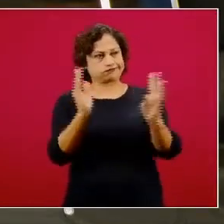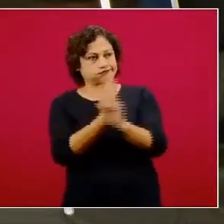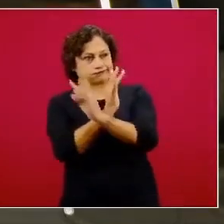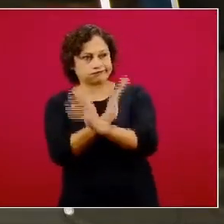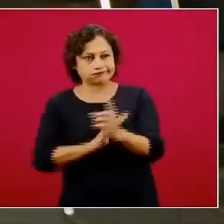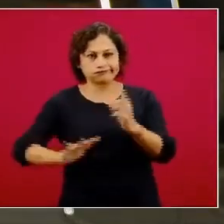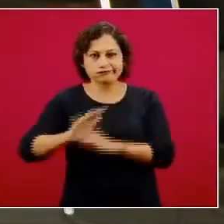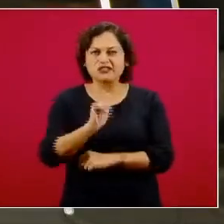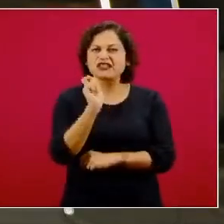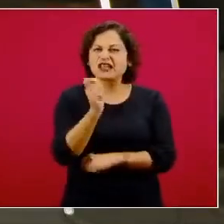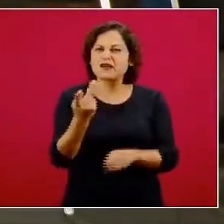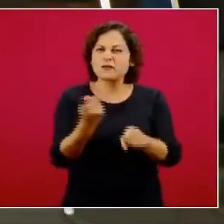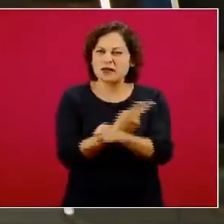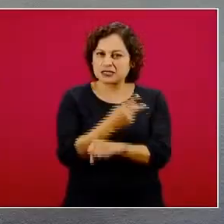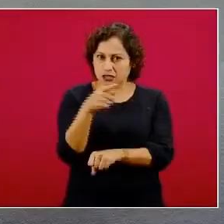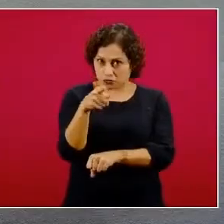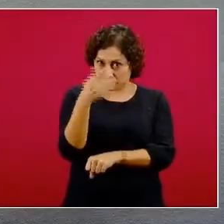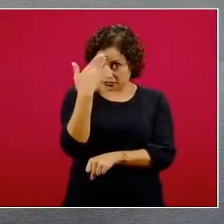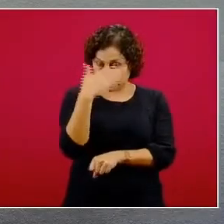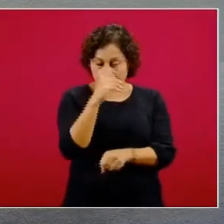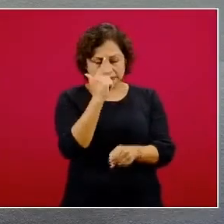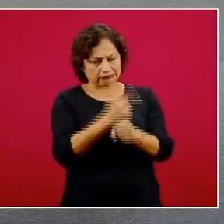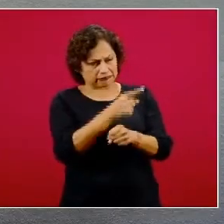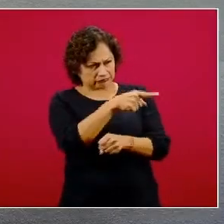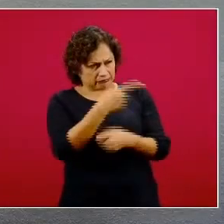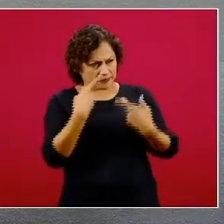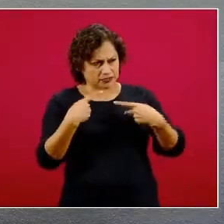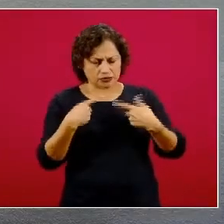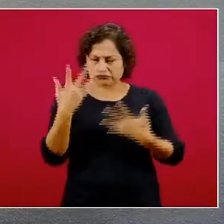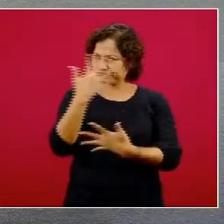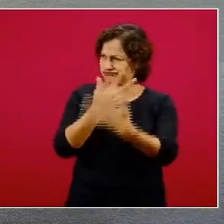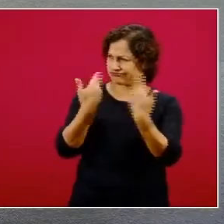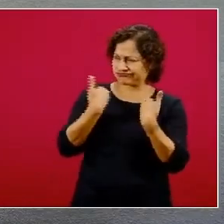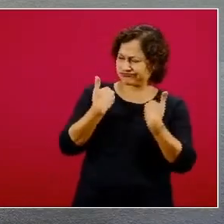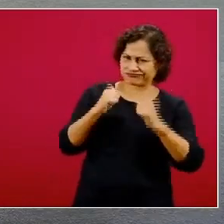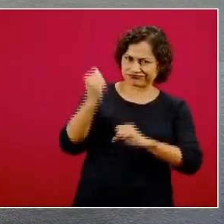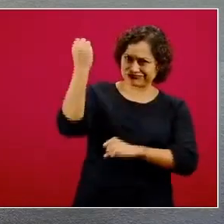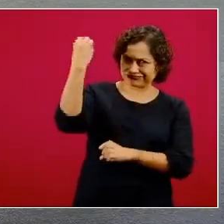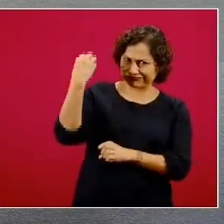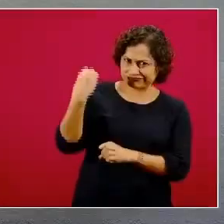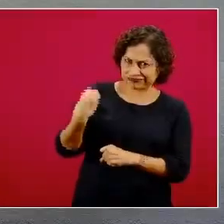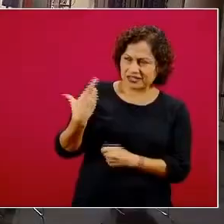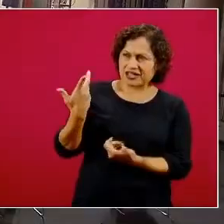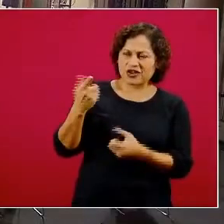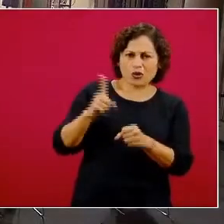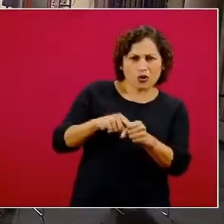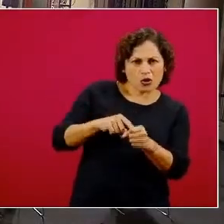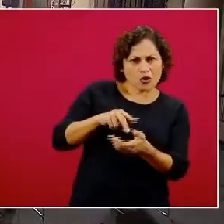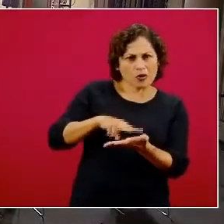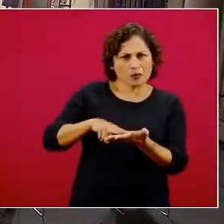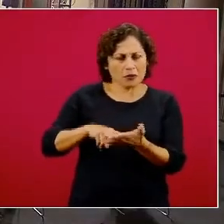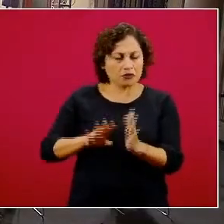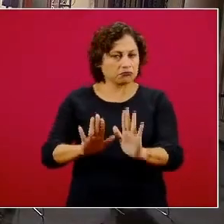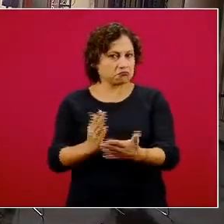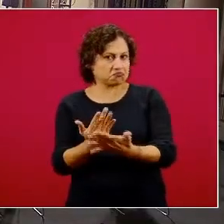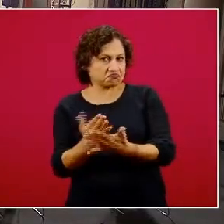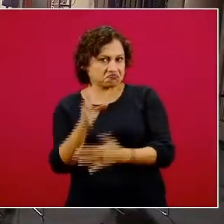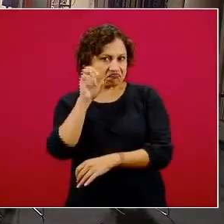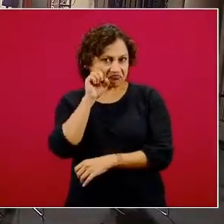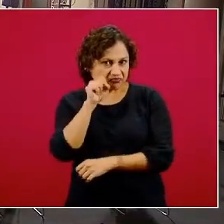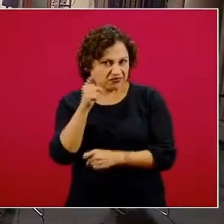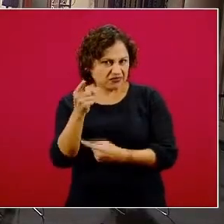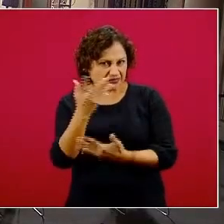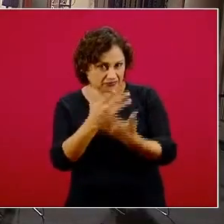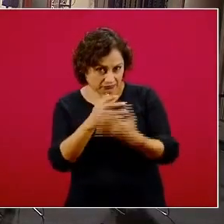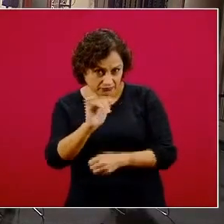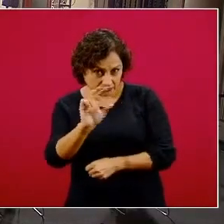¿ha detectado justo este tema de confusión entre la población cuando creen que ya están en semáforo verde y apenas es un semáforo color naranja?